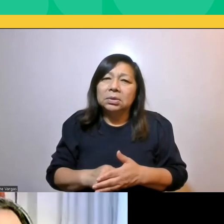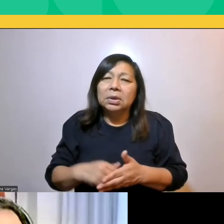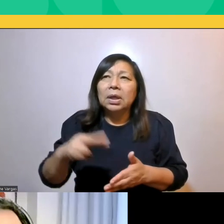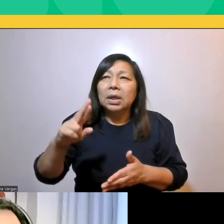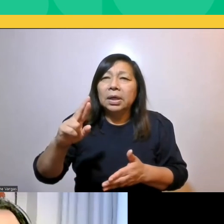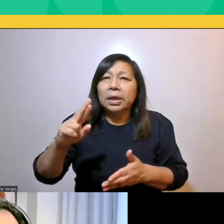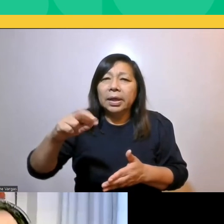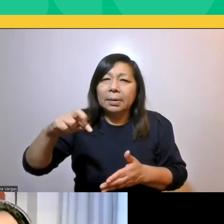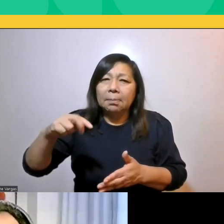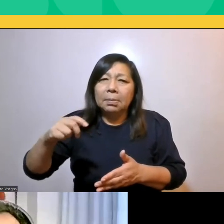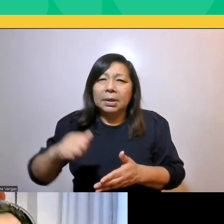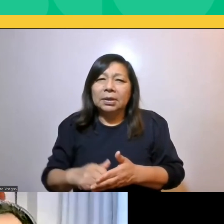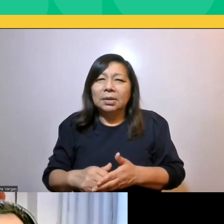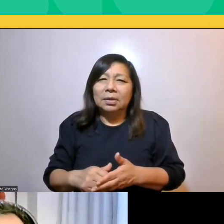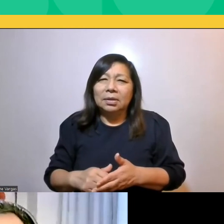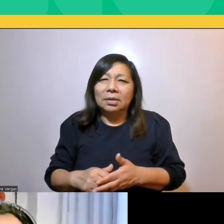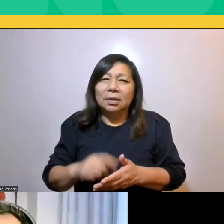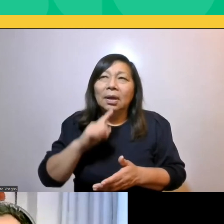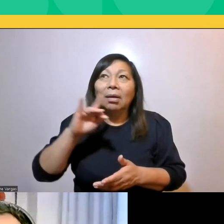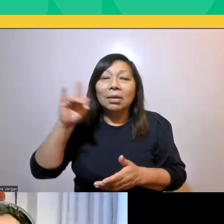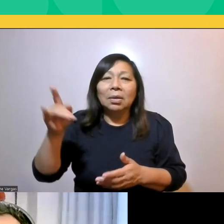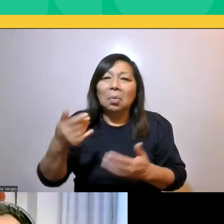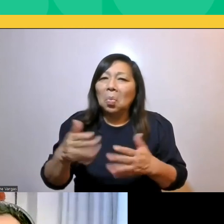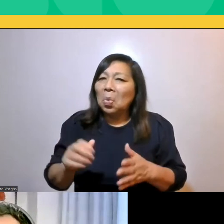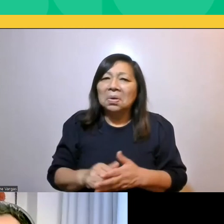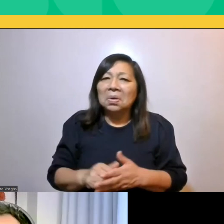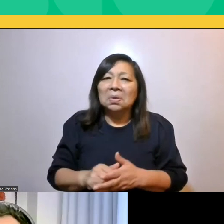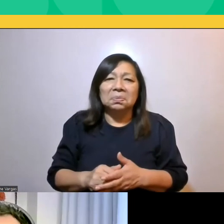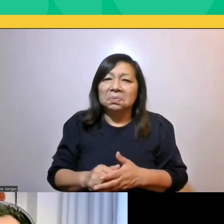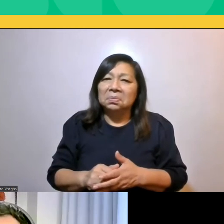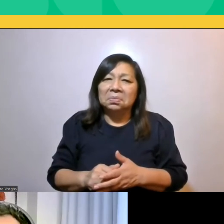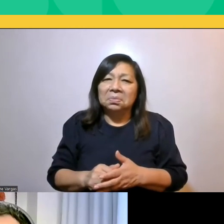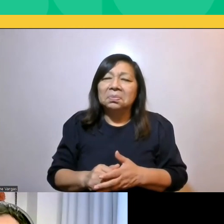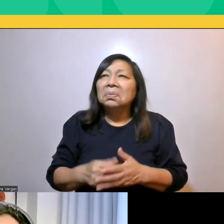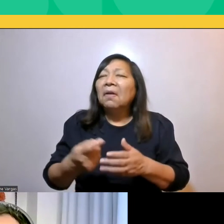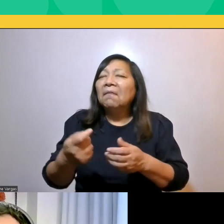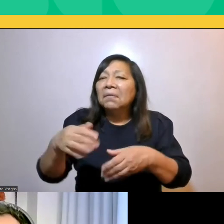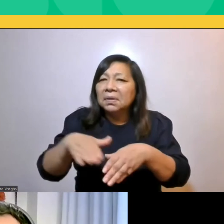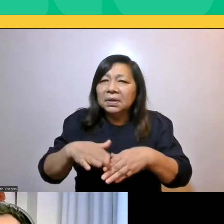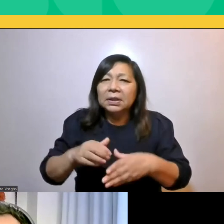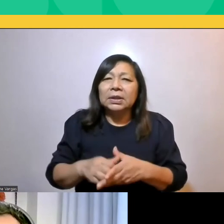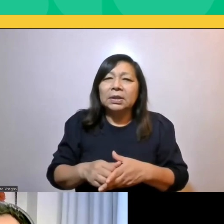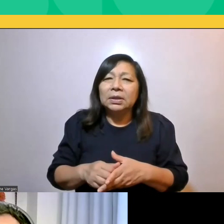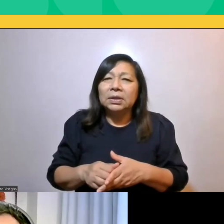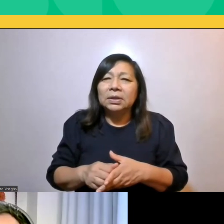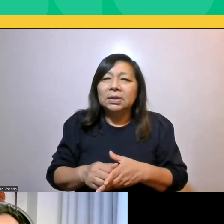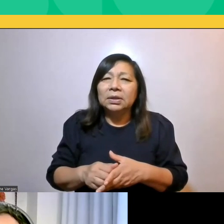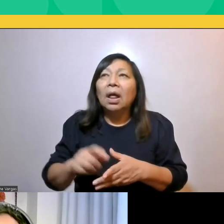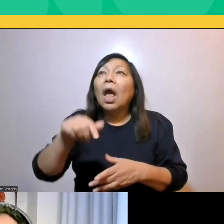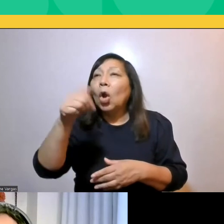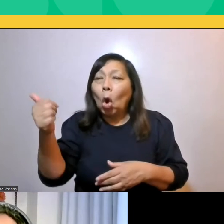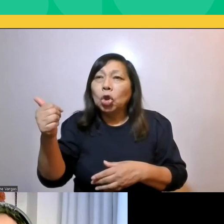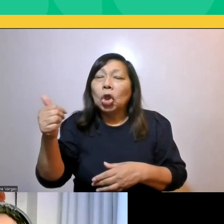Replens, pero no lo venden acá. En Estados Unidos lo venden en cualquier farmacia, Walgreens, CVS. Y hay una línea europea,